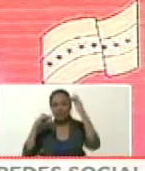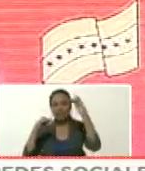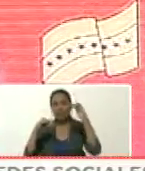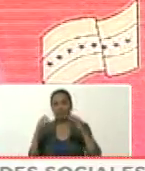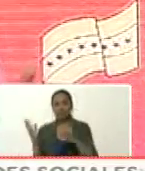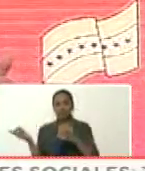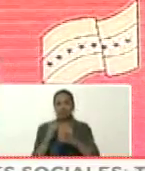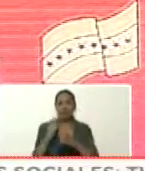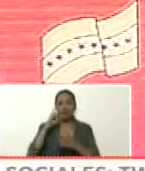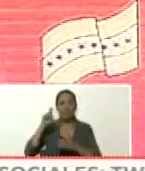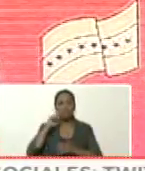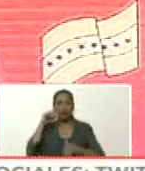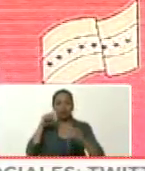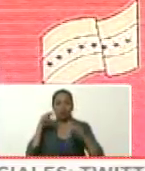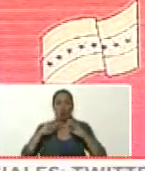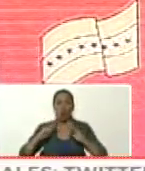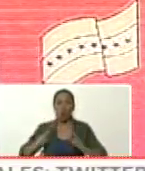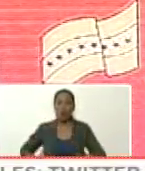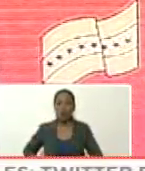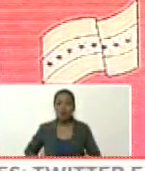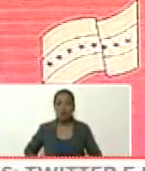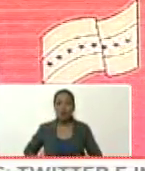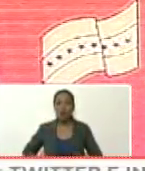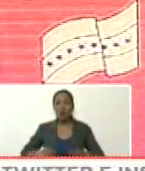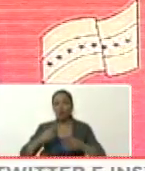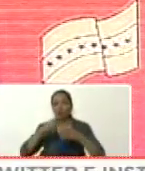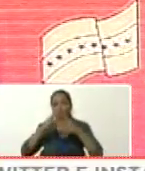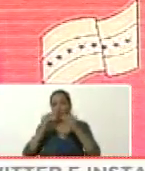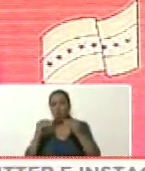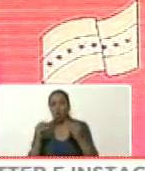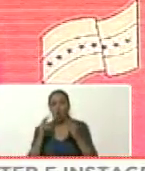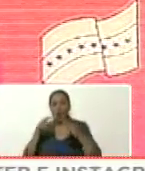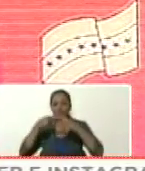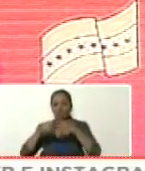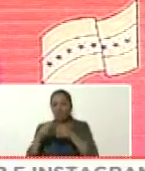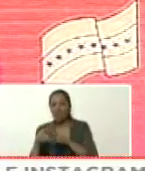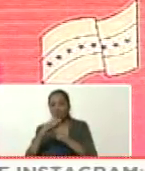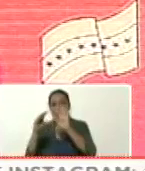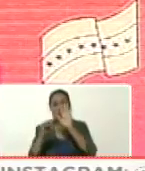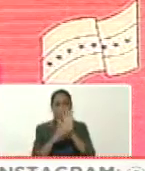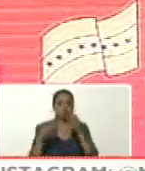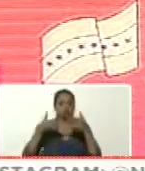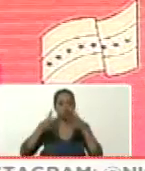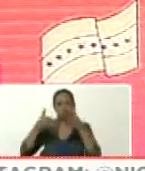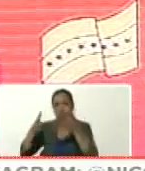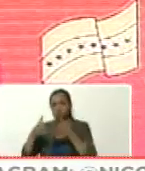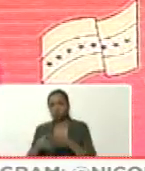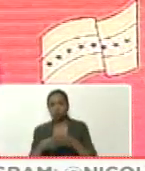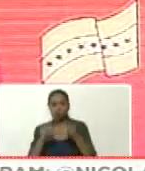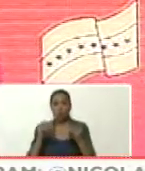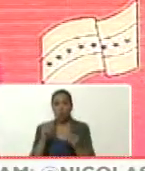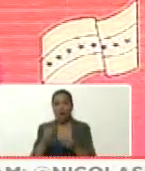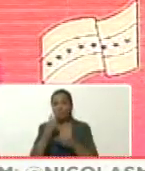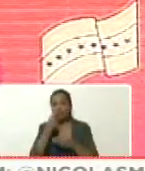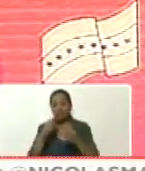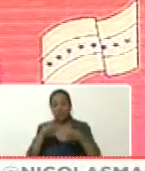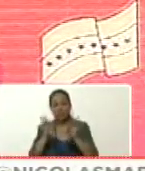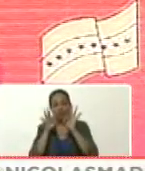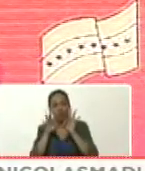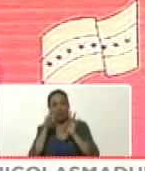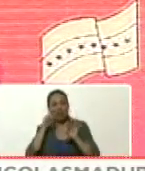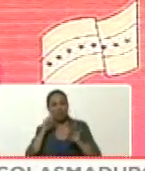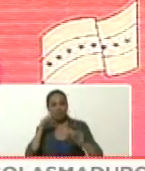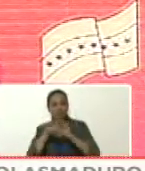parto humanizado con los talleres, los cursos y la medicina especializada de las maternidades al